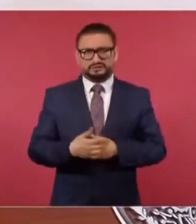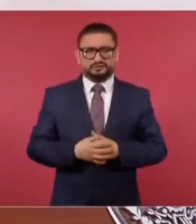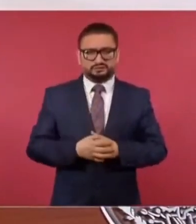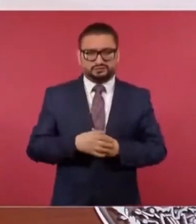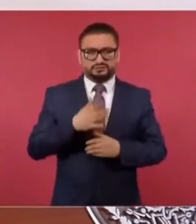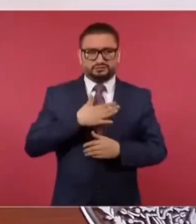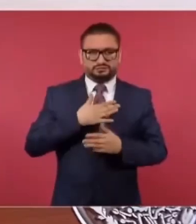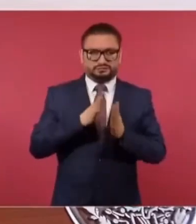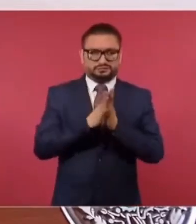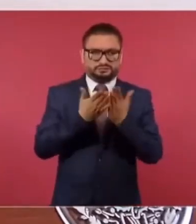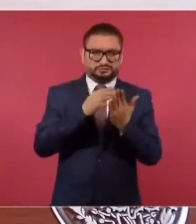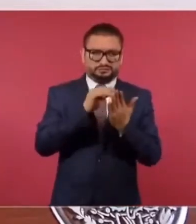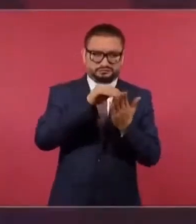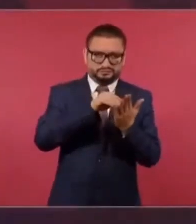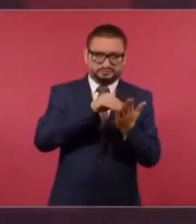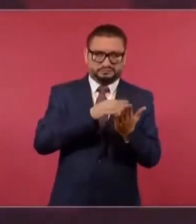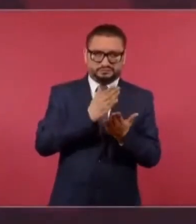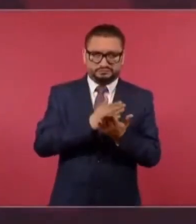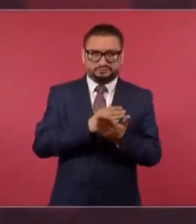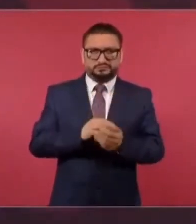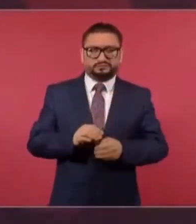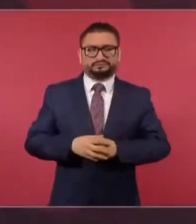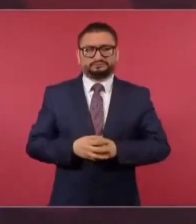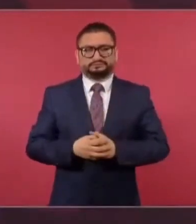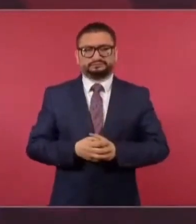en mi libro.